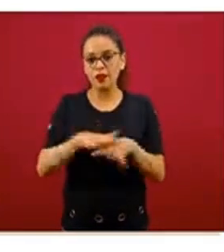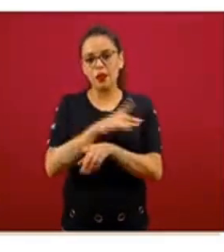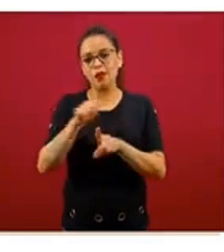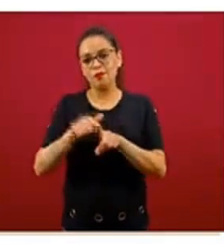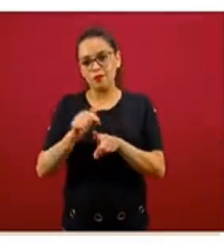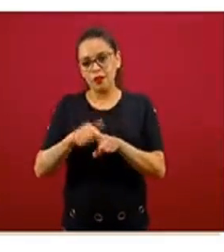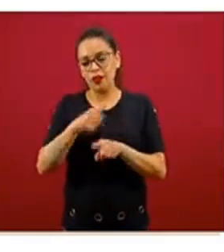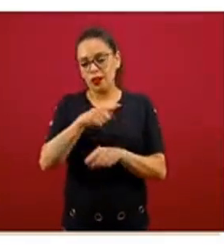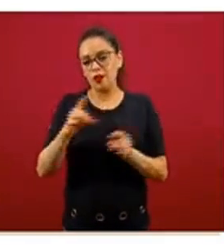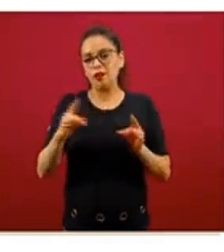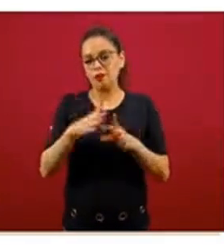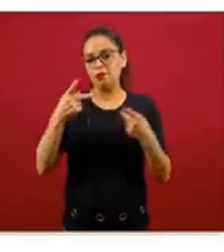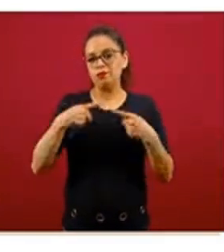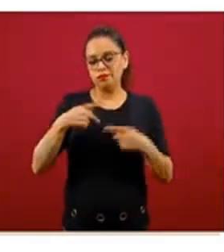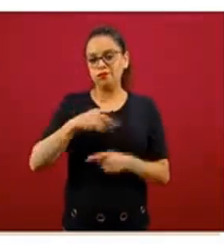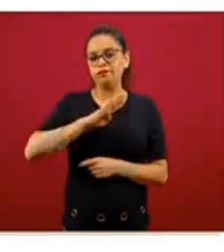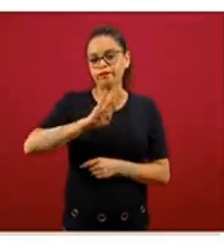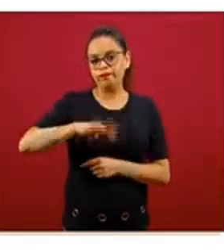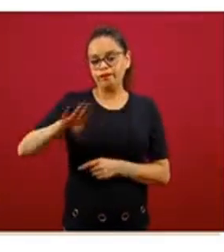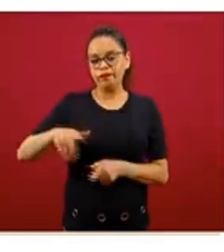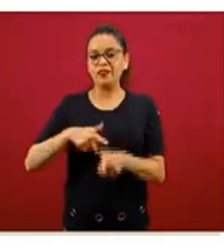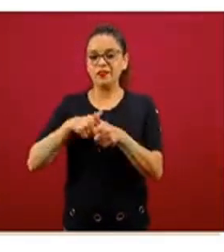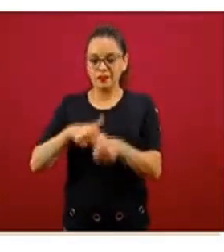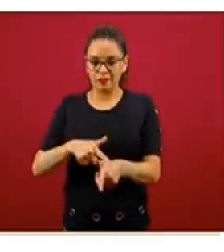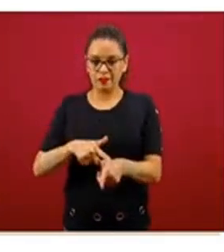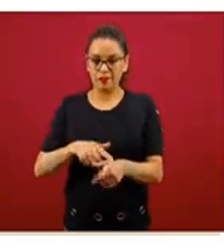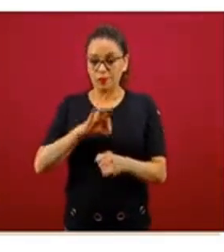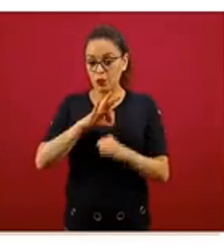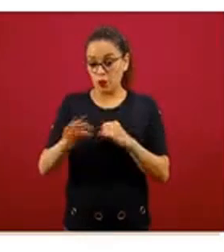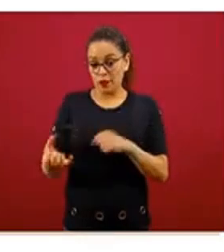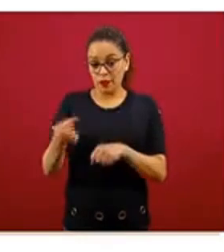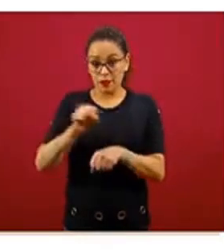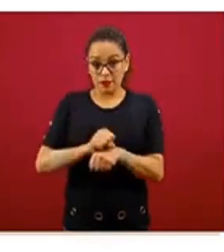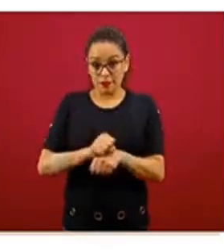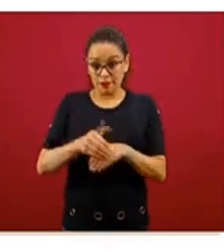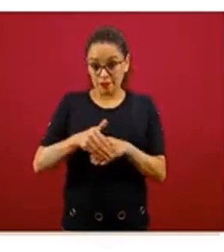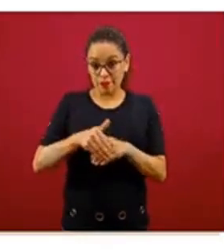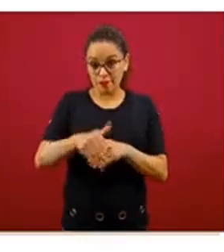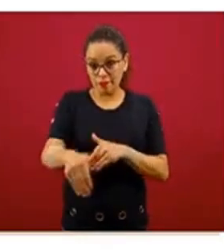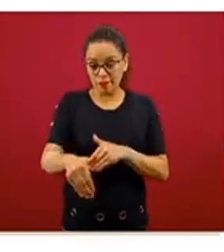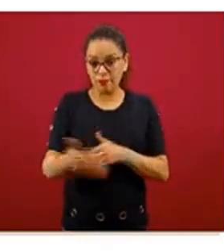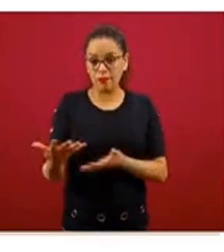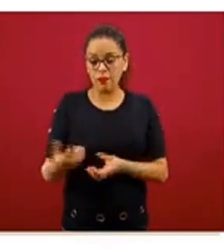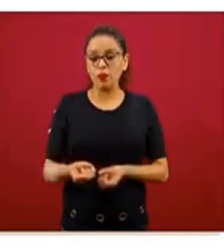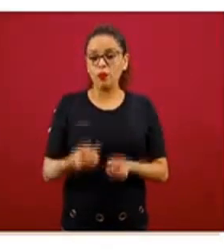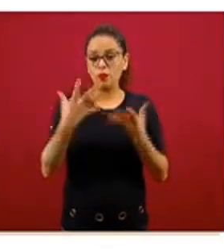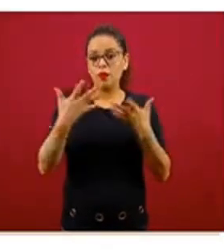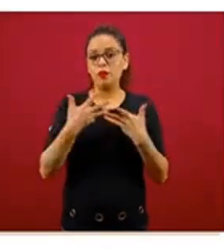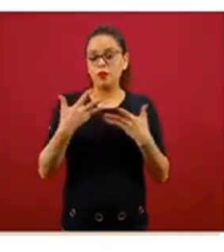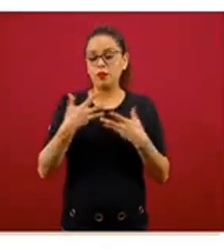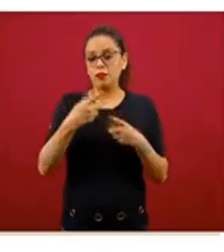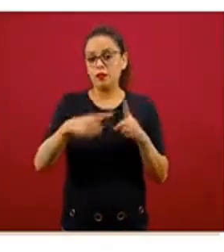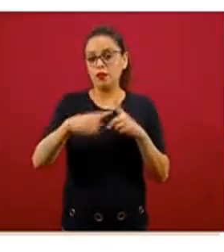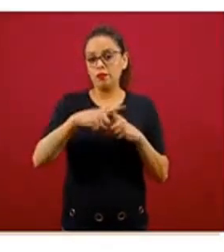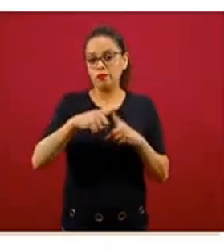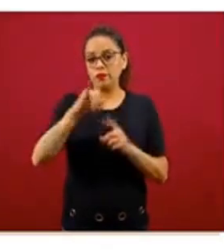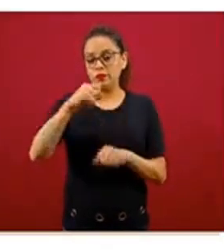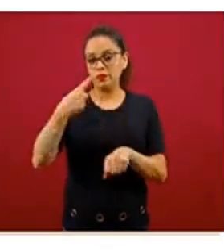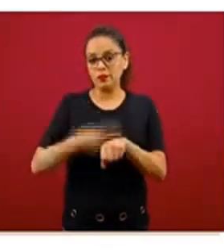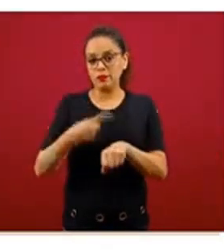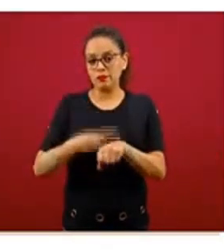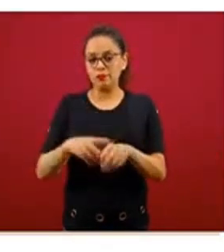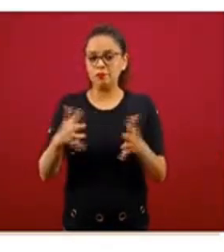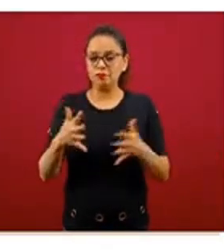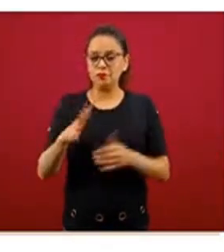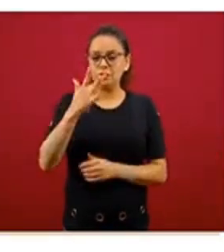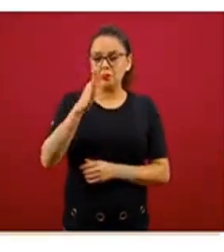hemos observado, recordando que en la última semana que vamos viendo el porcentaje de positividad ha estado ya rondando el